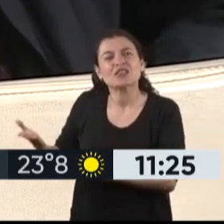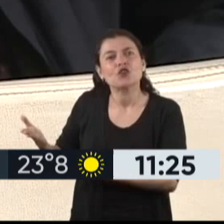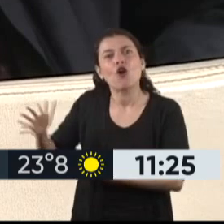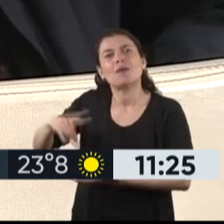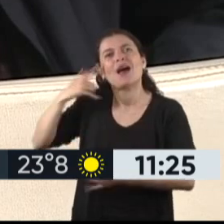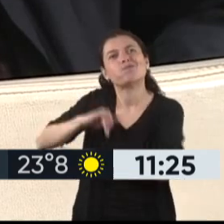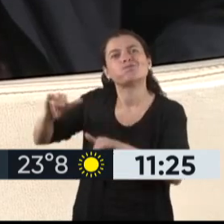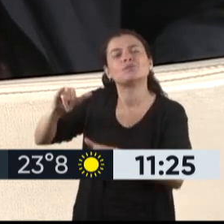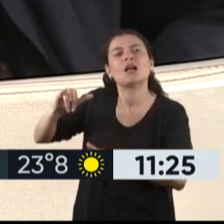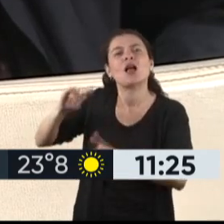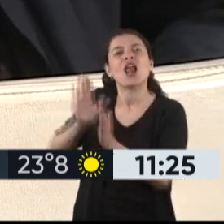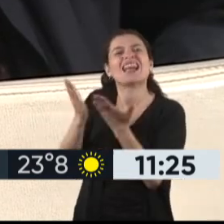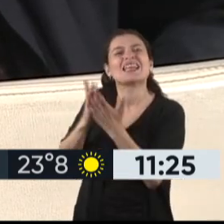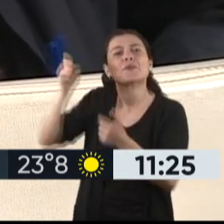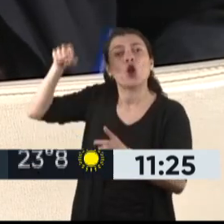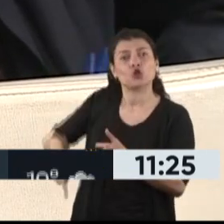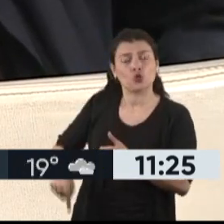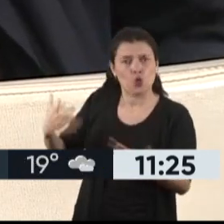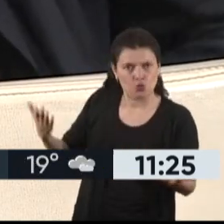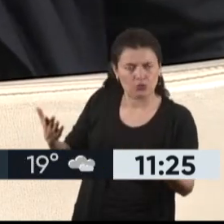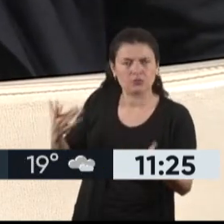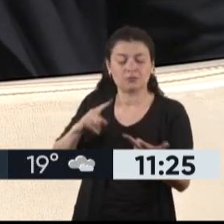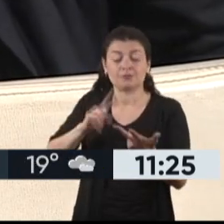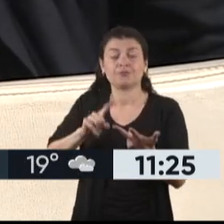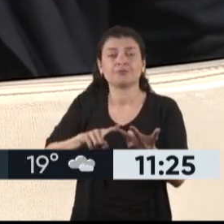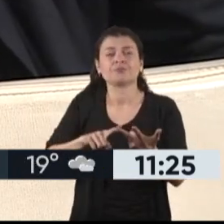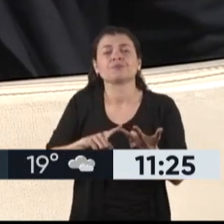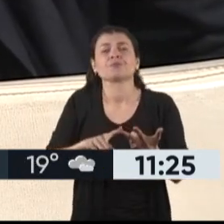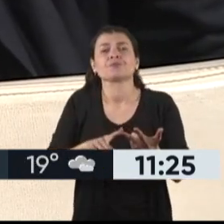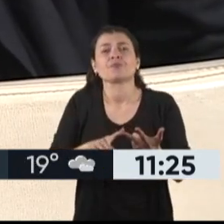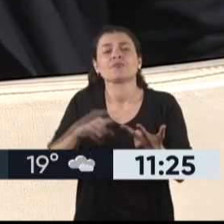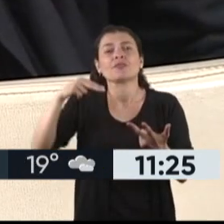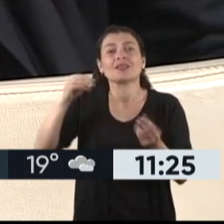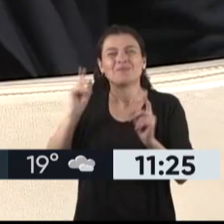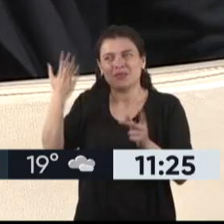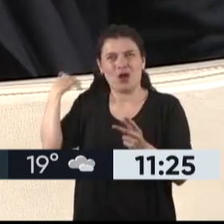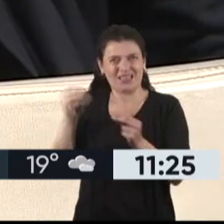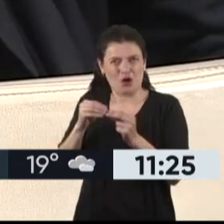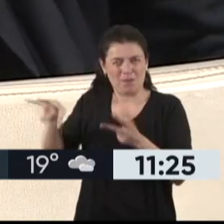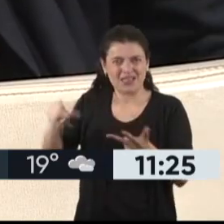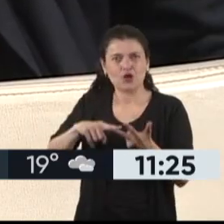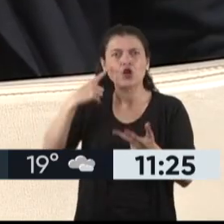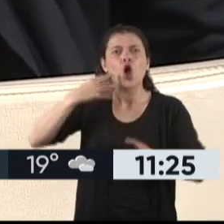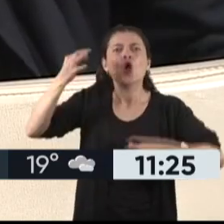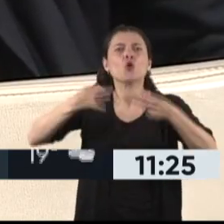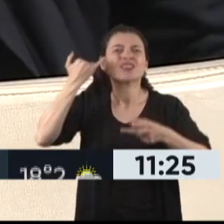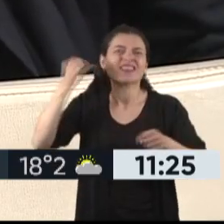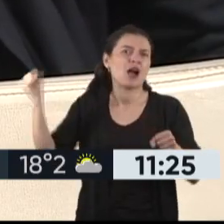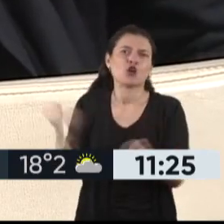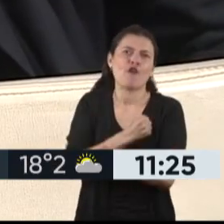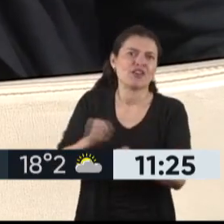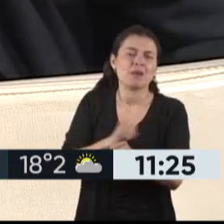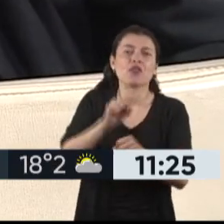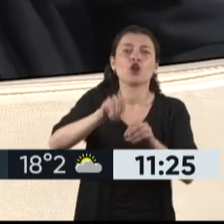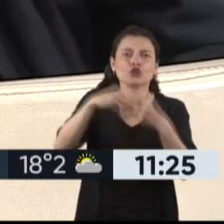un libro en el sur. También una cuestión que señaló recién Nicolás, la justicia corroborando 35 viajes de